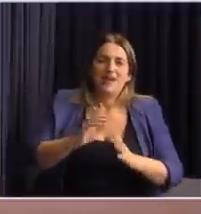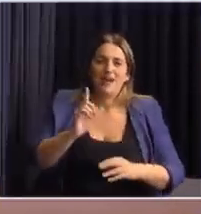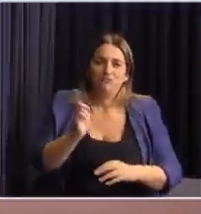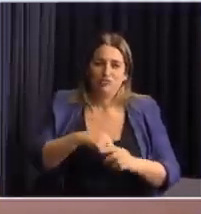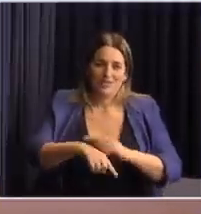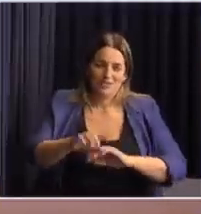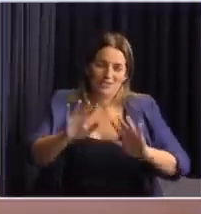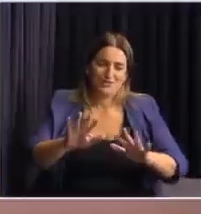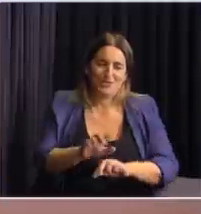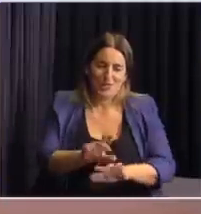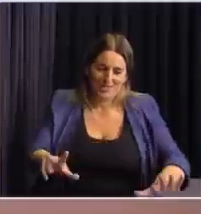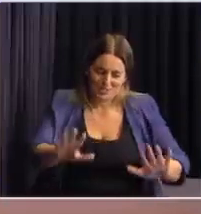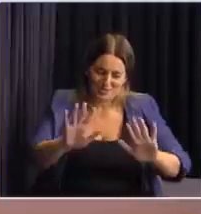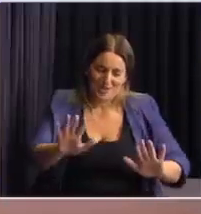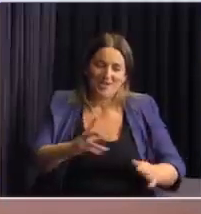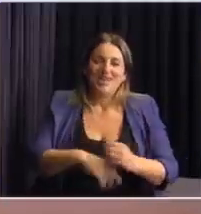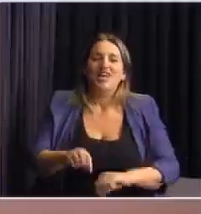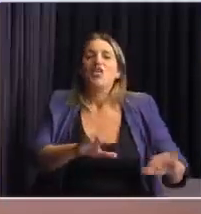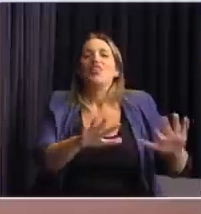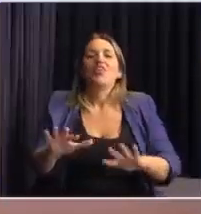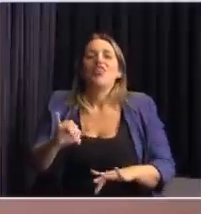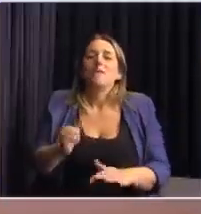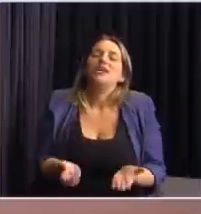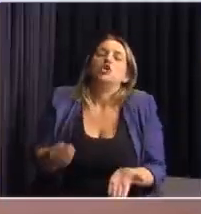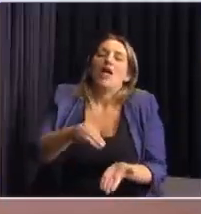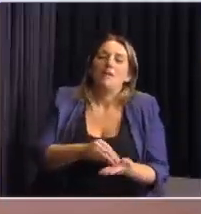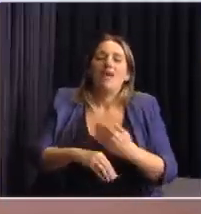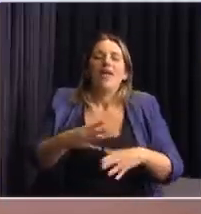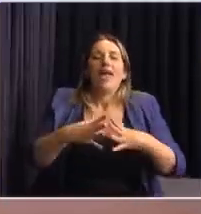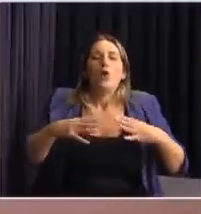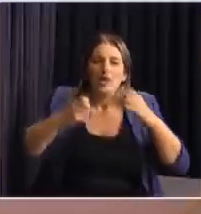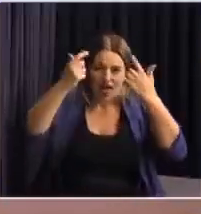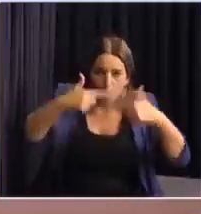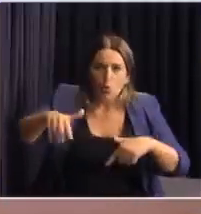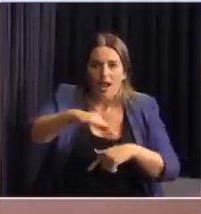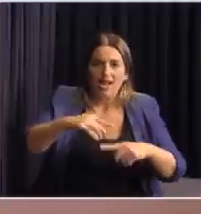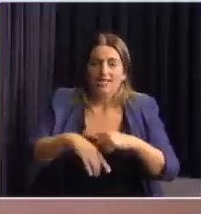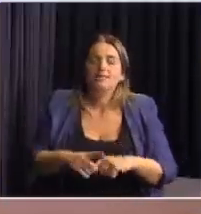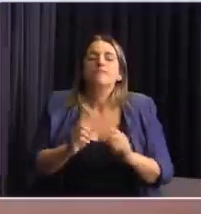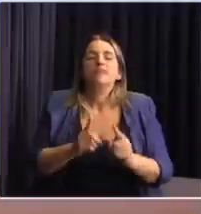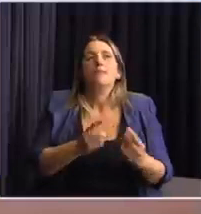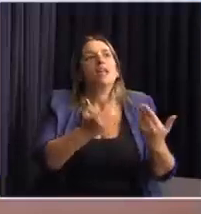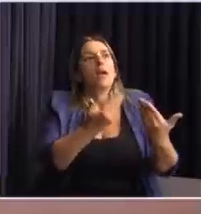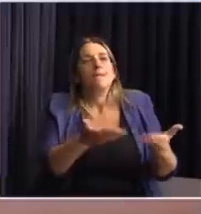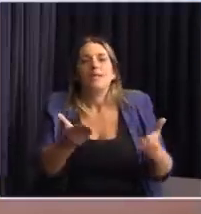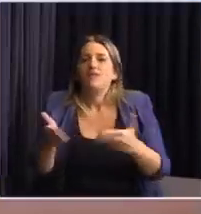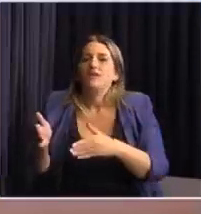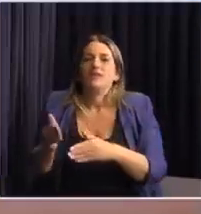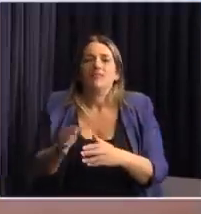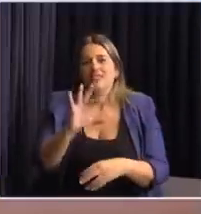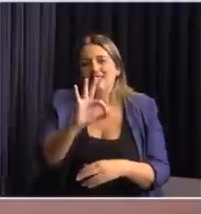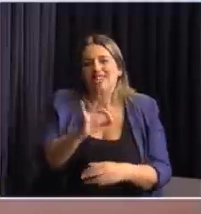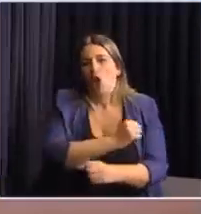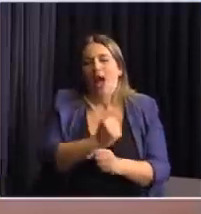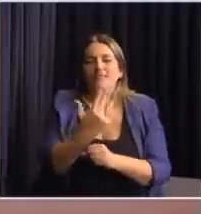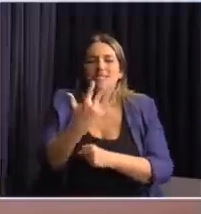Me encantaría abrir. En el 10 de mayo, además de las escuelas rurales, vamos a abrir todo lo que va de 0 a 5